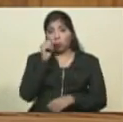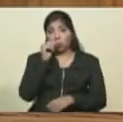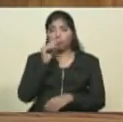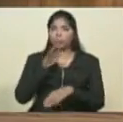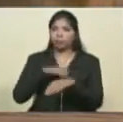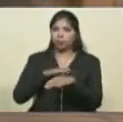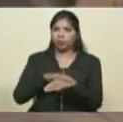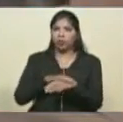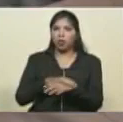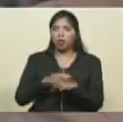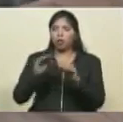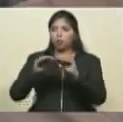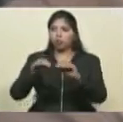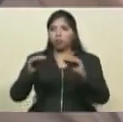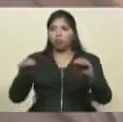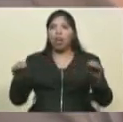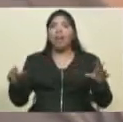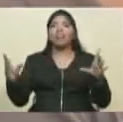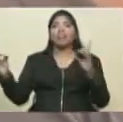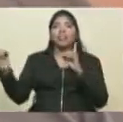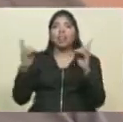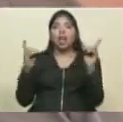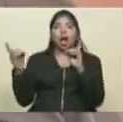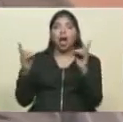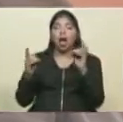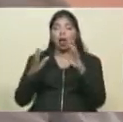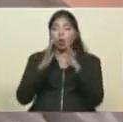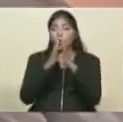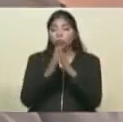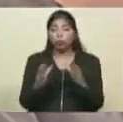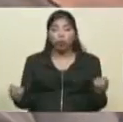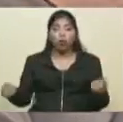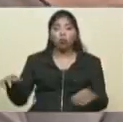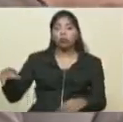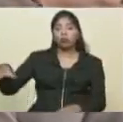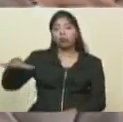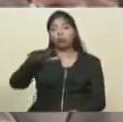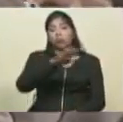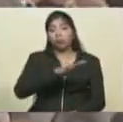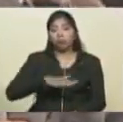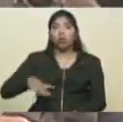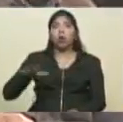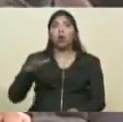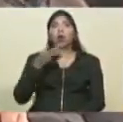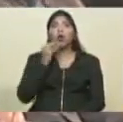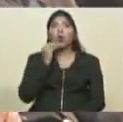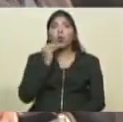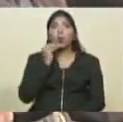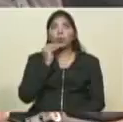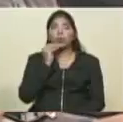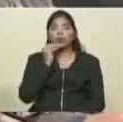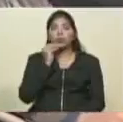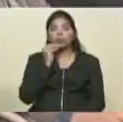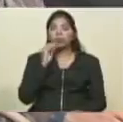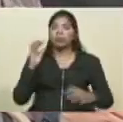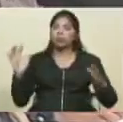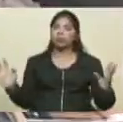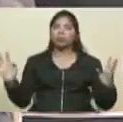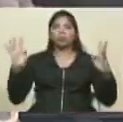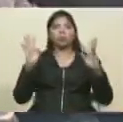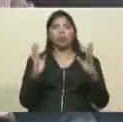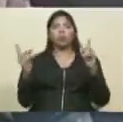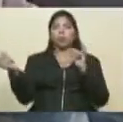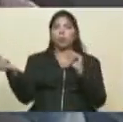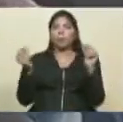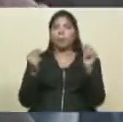soberano a un gran diálogo nacional de todos los sectores de la juventud como elemento esencial de la propuesta